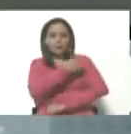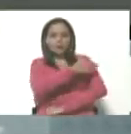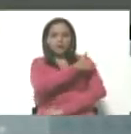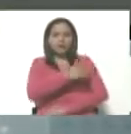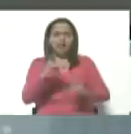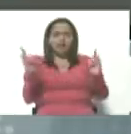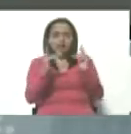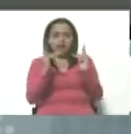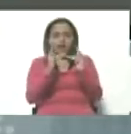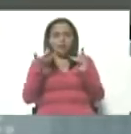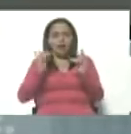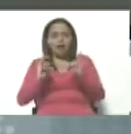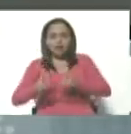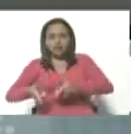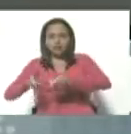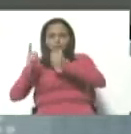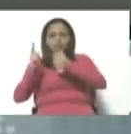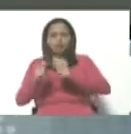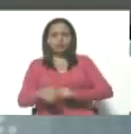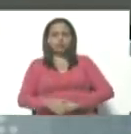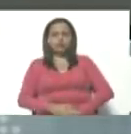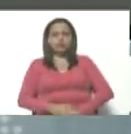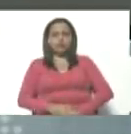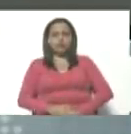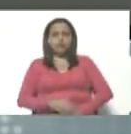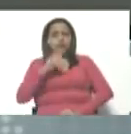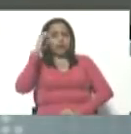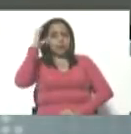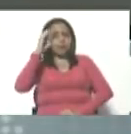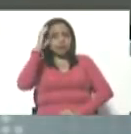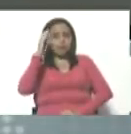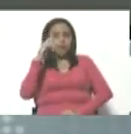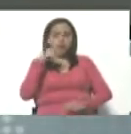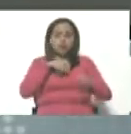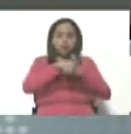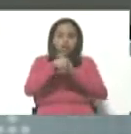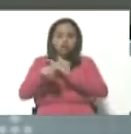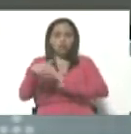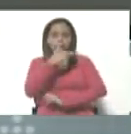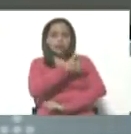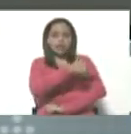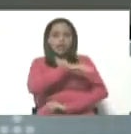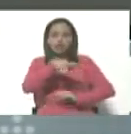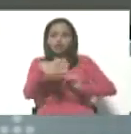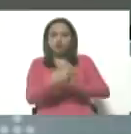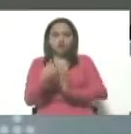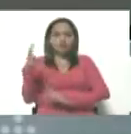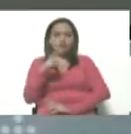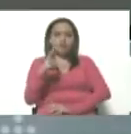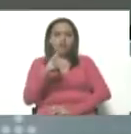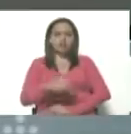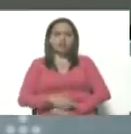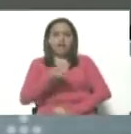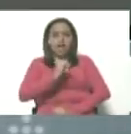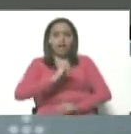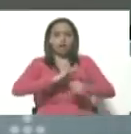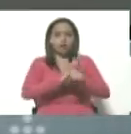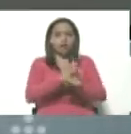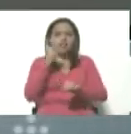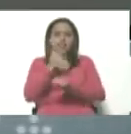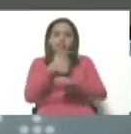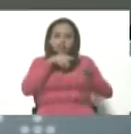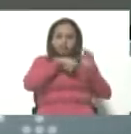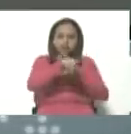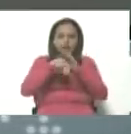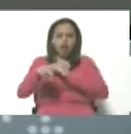las camas. La capacidad hospitalaria, todo venezolano o venezolana que tenga COVID tiene que ser hospitalizado.